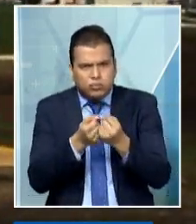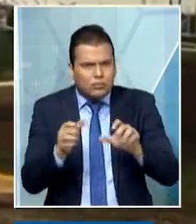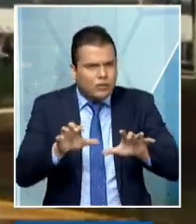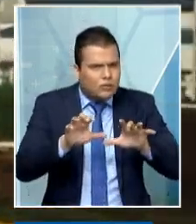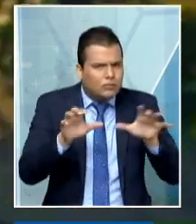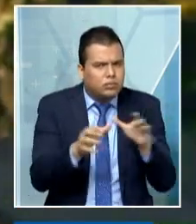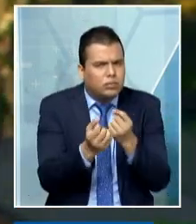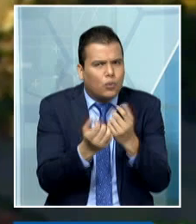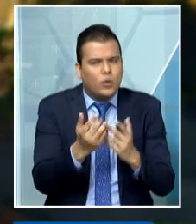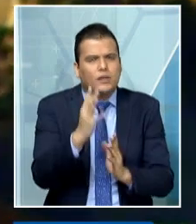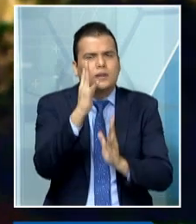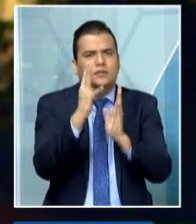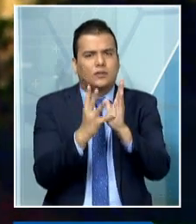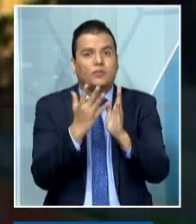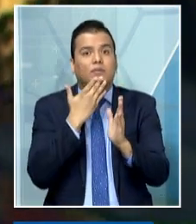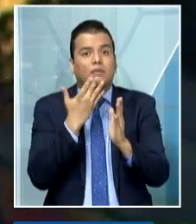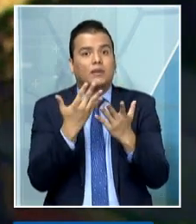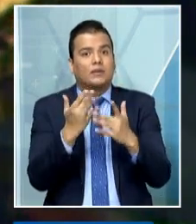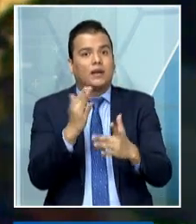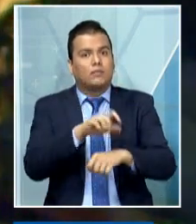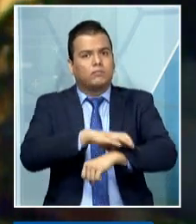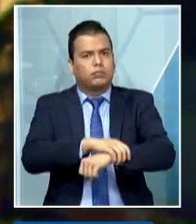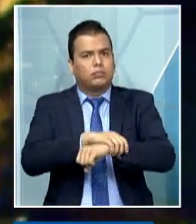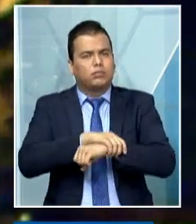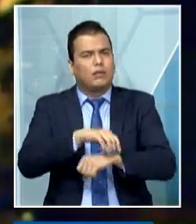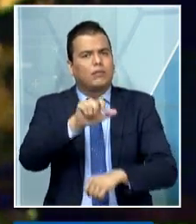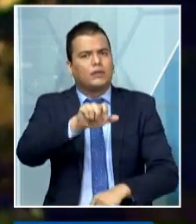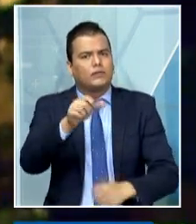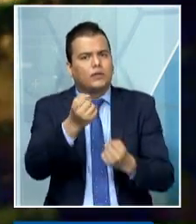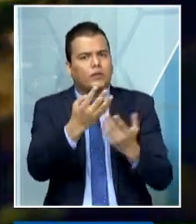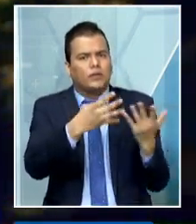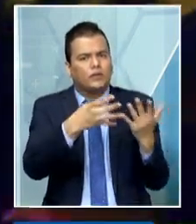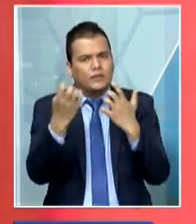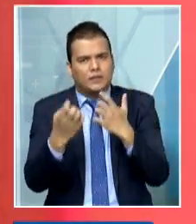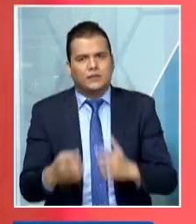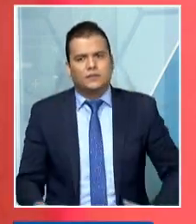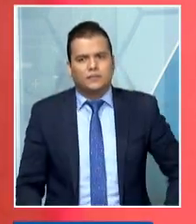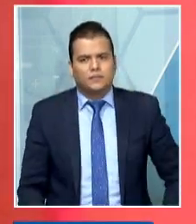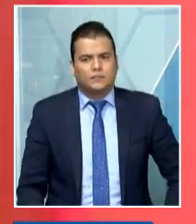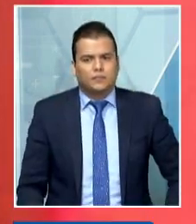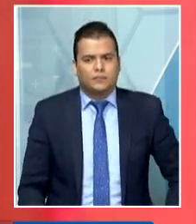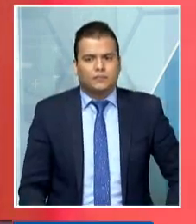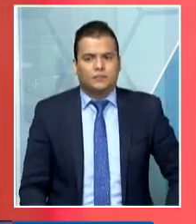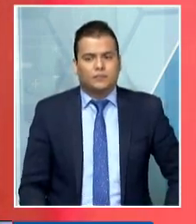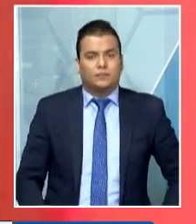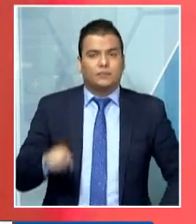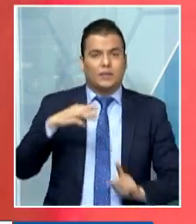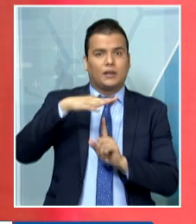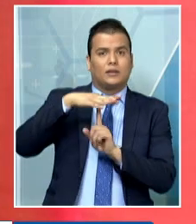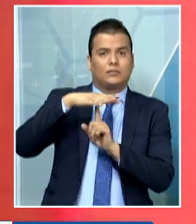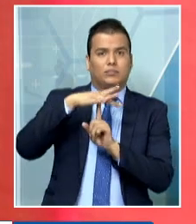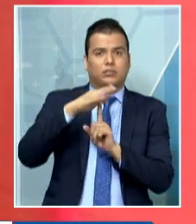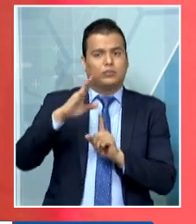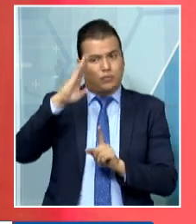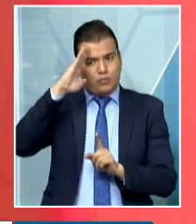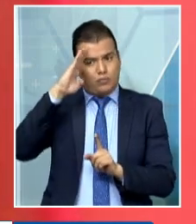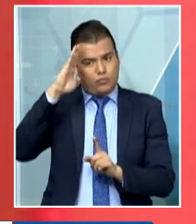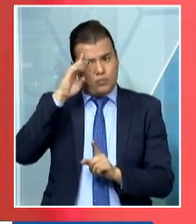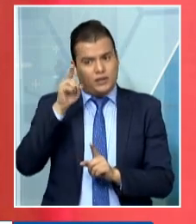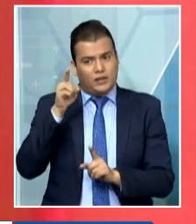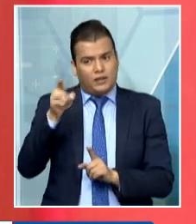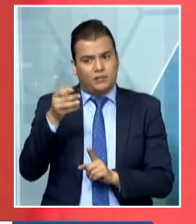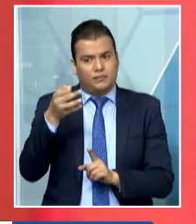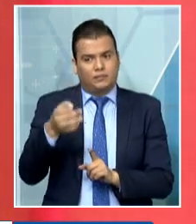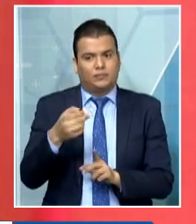5.000 operativos que han dejado como resultado por lo menos 900 capturas. El helicóptero de la Policía Nacional,